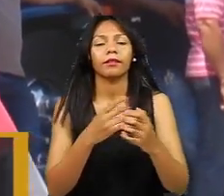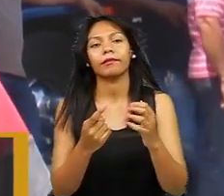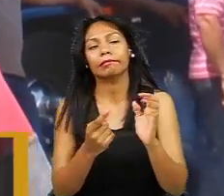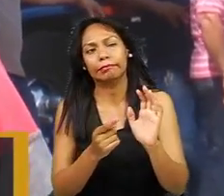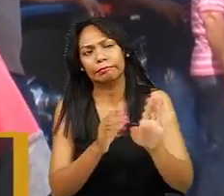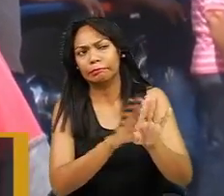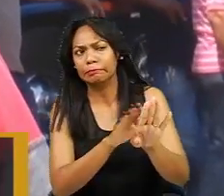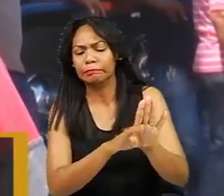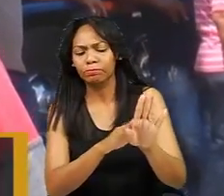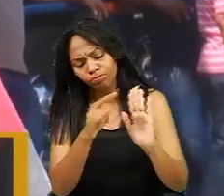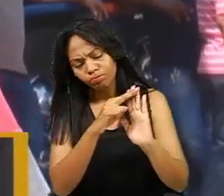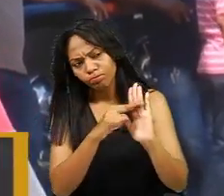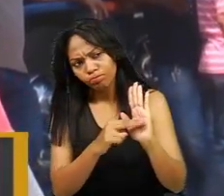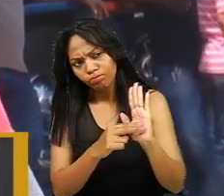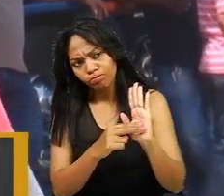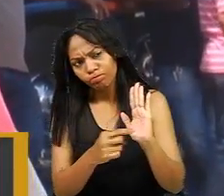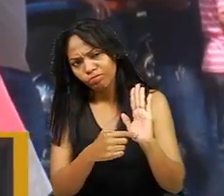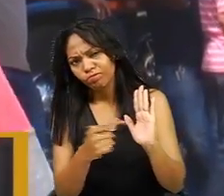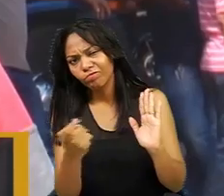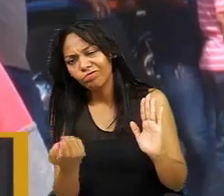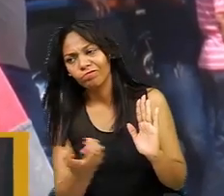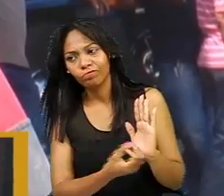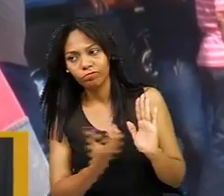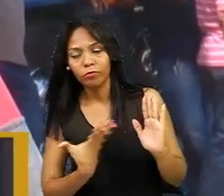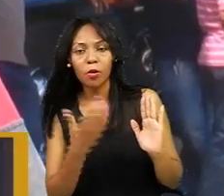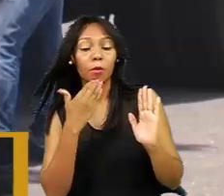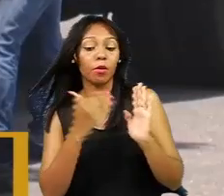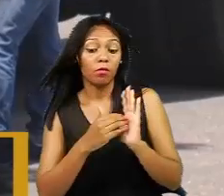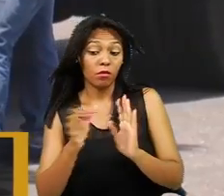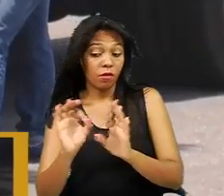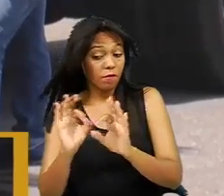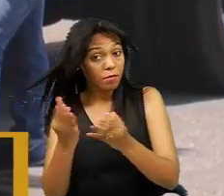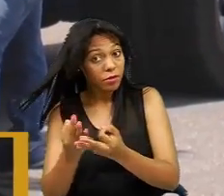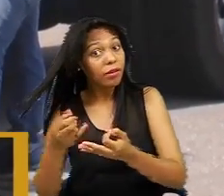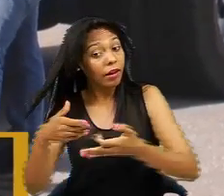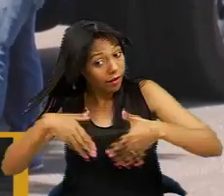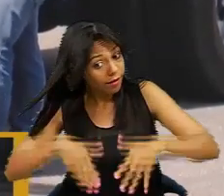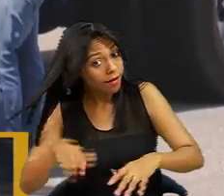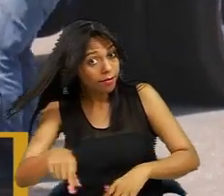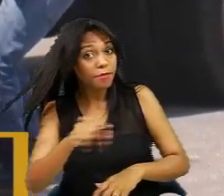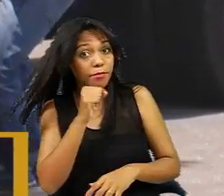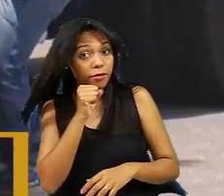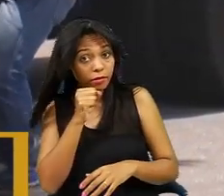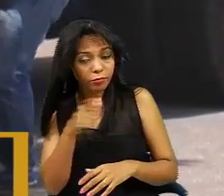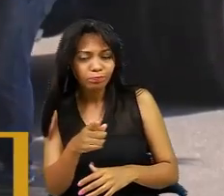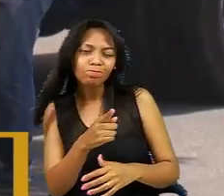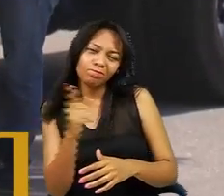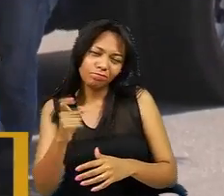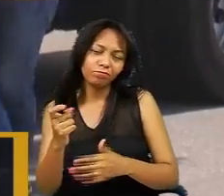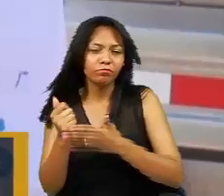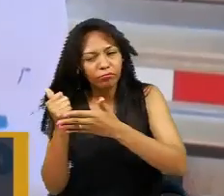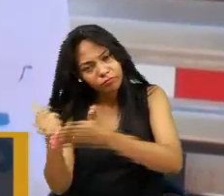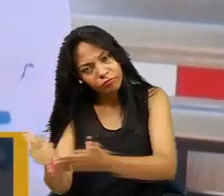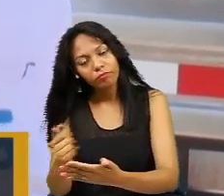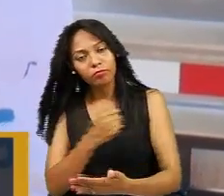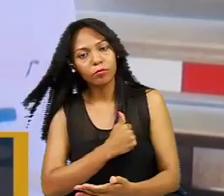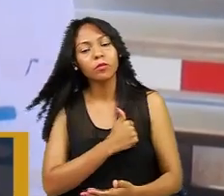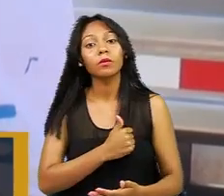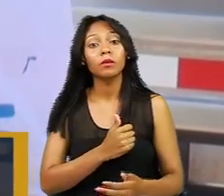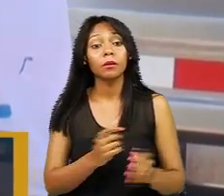transporte. Entre esas estamos peleando el beneficio de nuestras familias que son netamente barranqueñas. Y que las familias